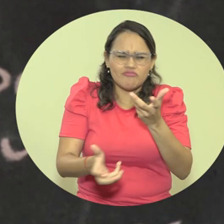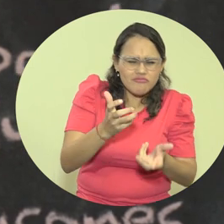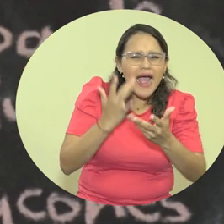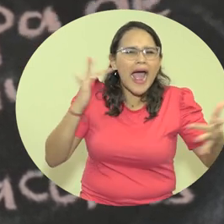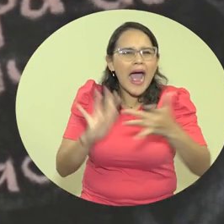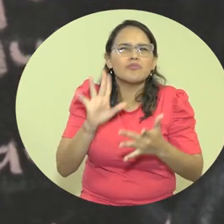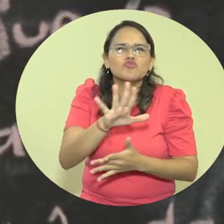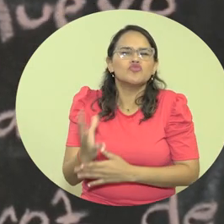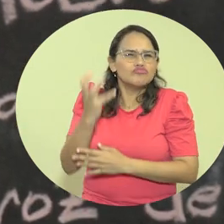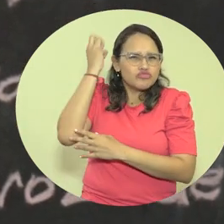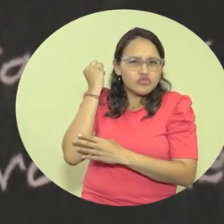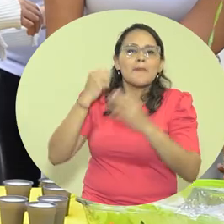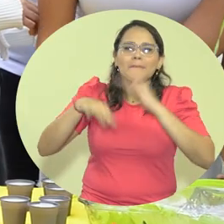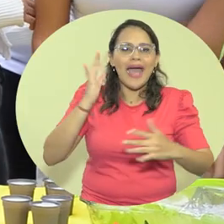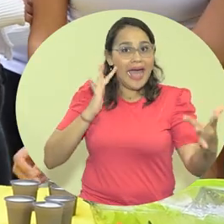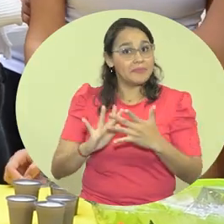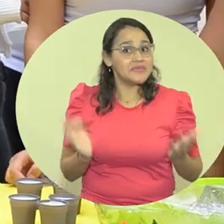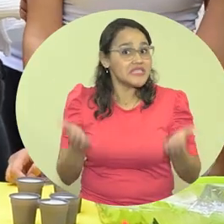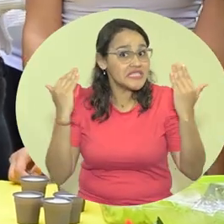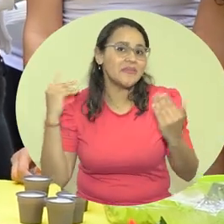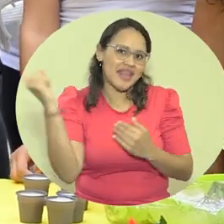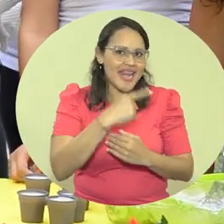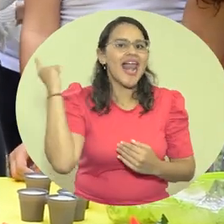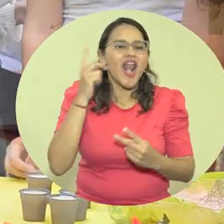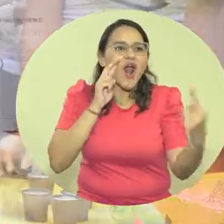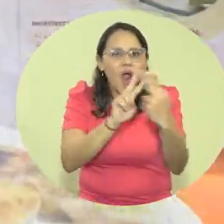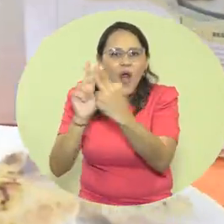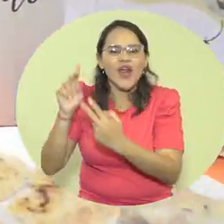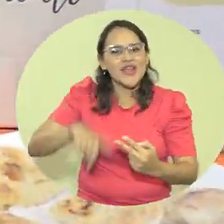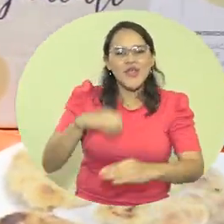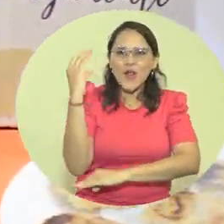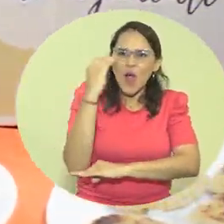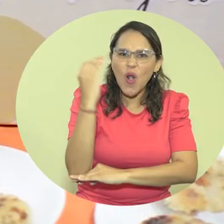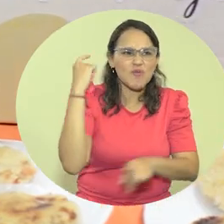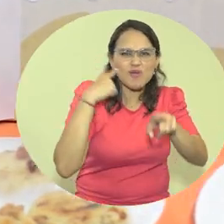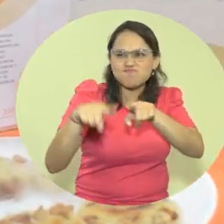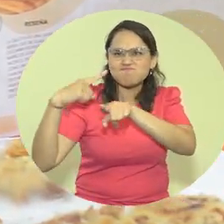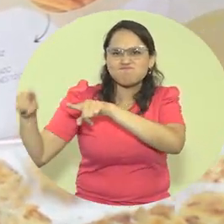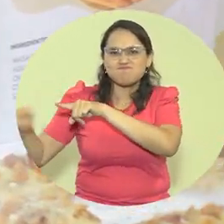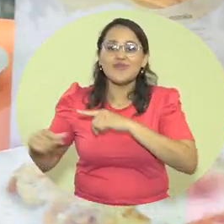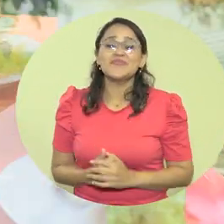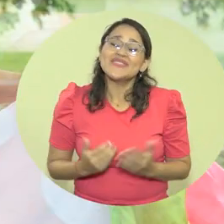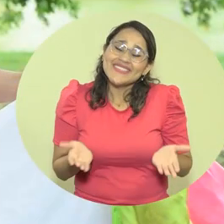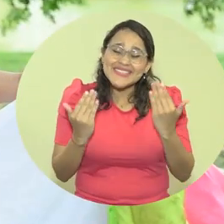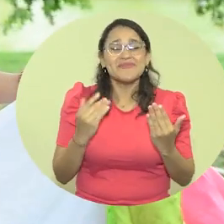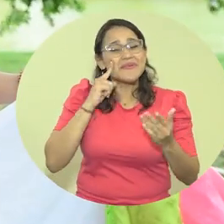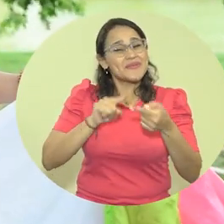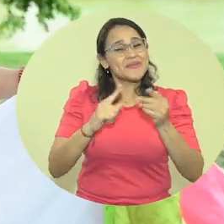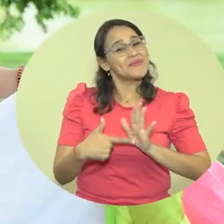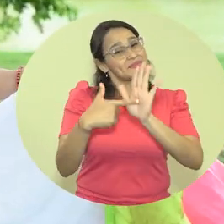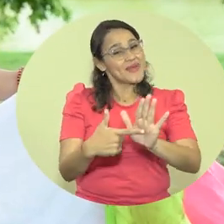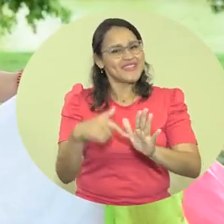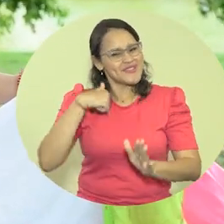una oportunidad perfecta para integrar la academia y la riqueza culinaria de Colombia. Me pareció muy bonito compartir un pedacito de mi cultura y de mi